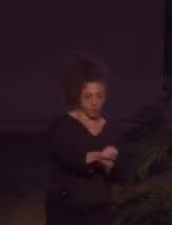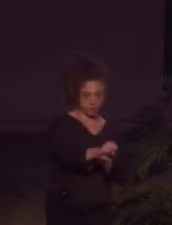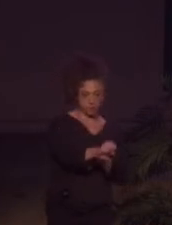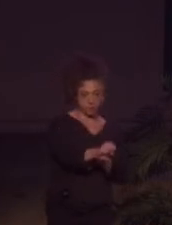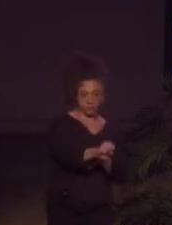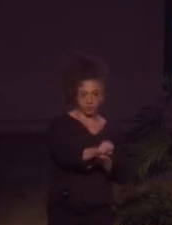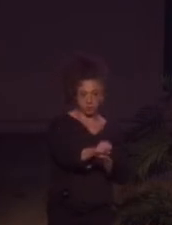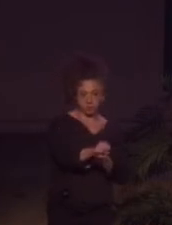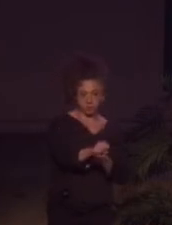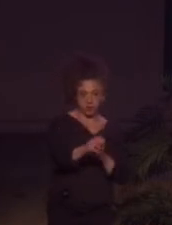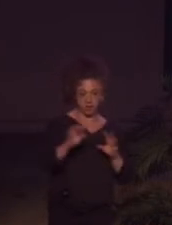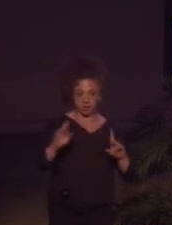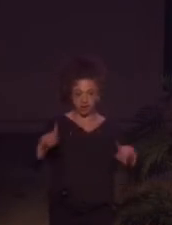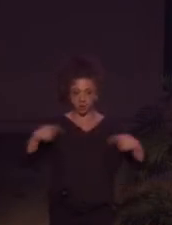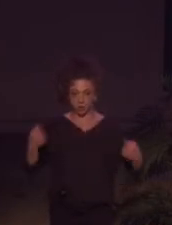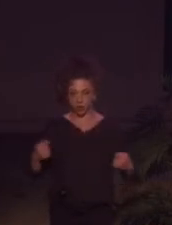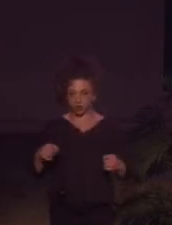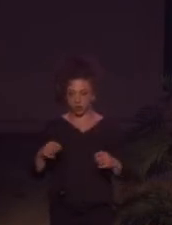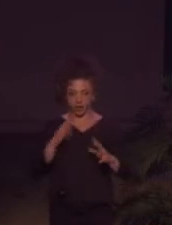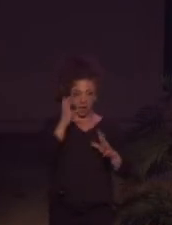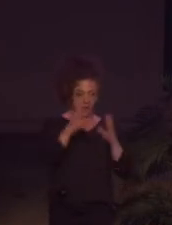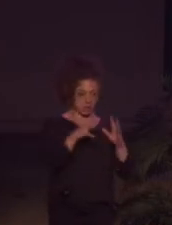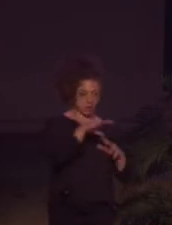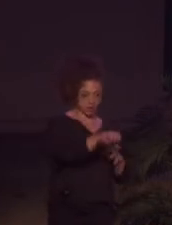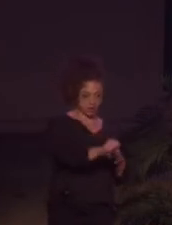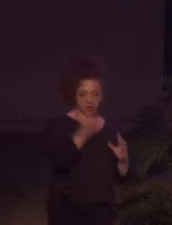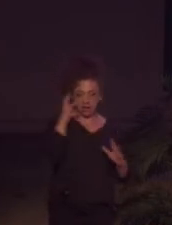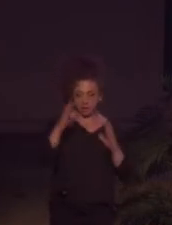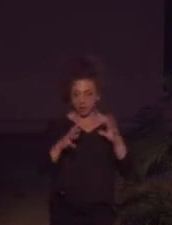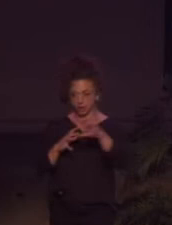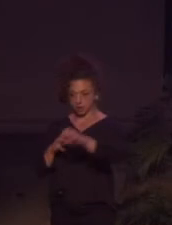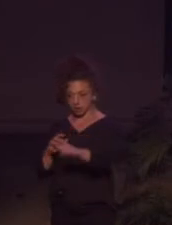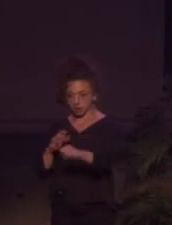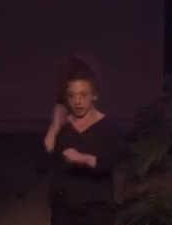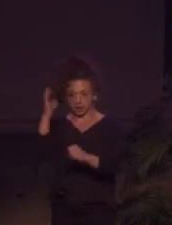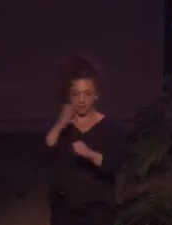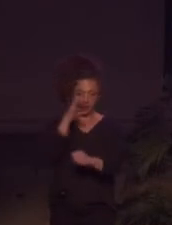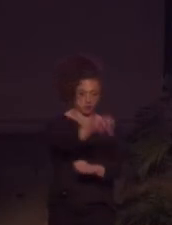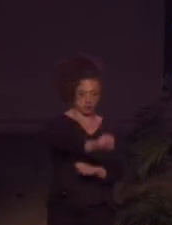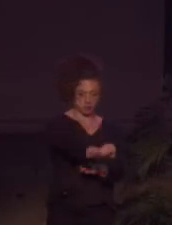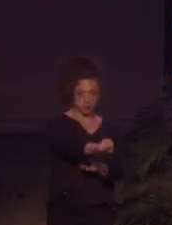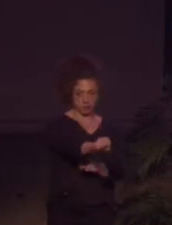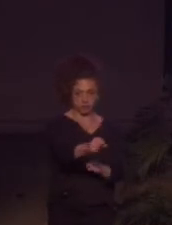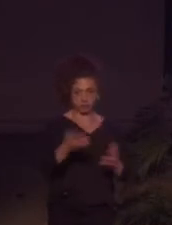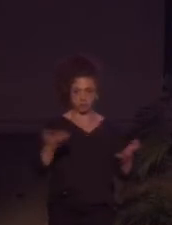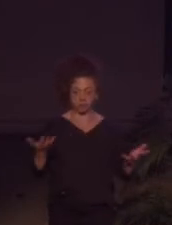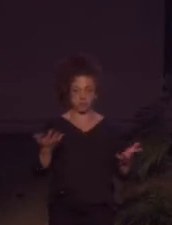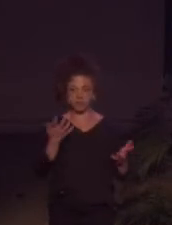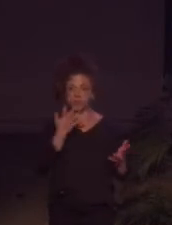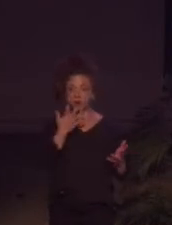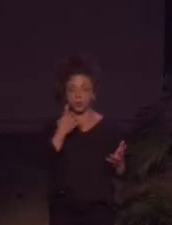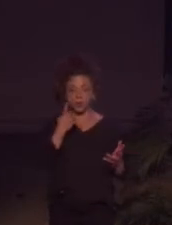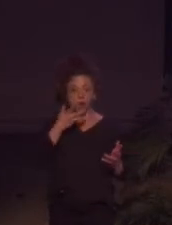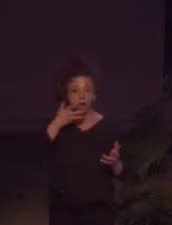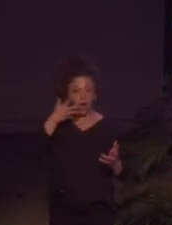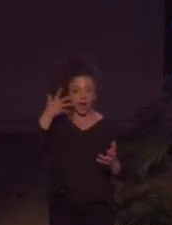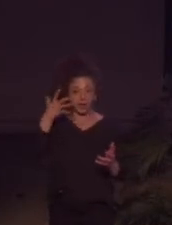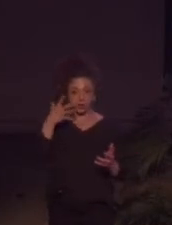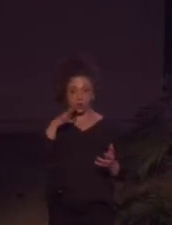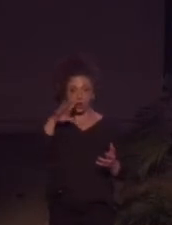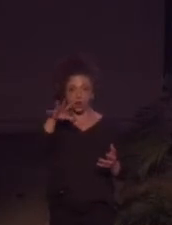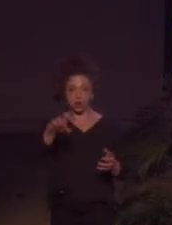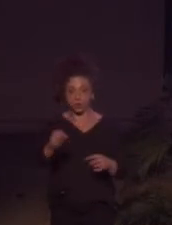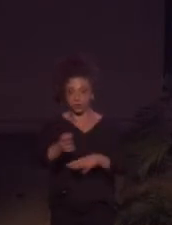y digamos que hay una especie de ley de vida. Es decir, no sé si nunca has visto cómo un gato come a un